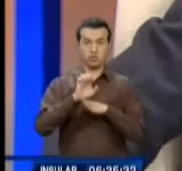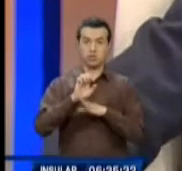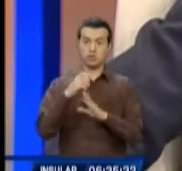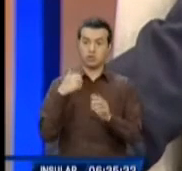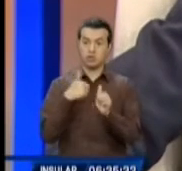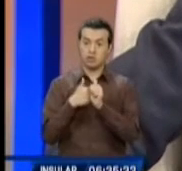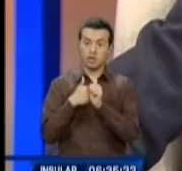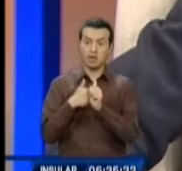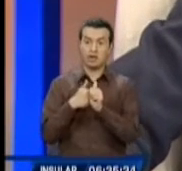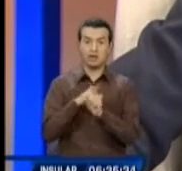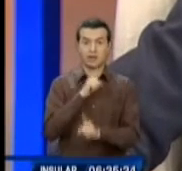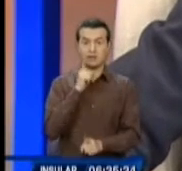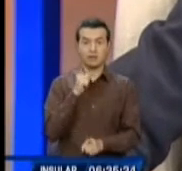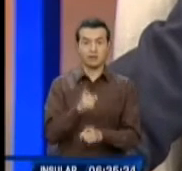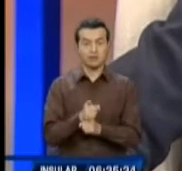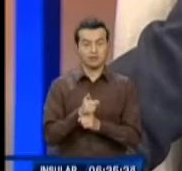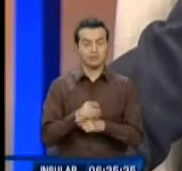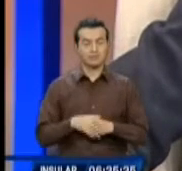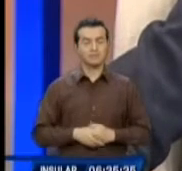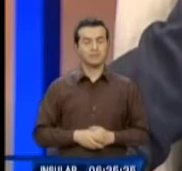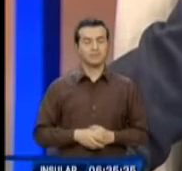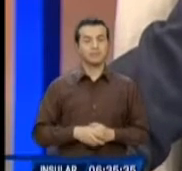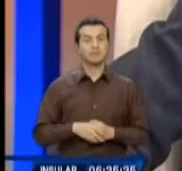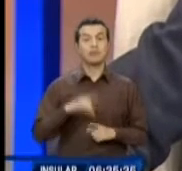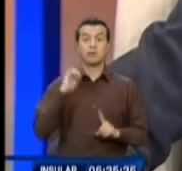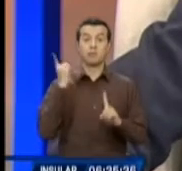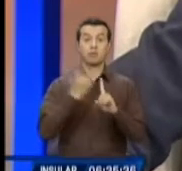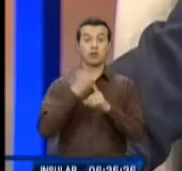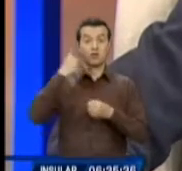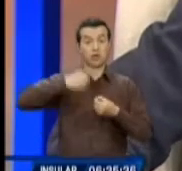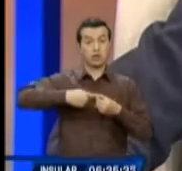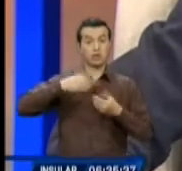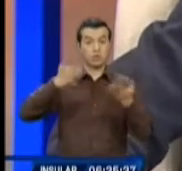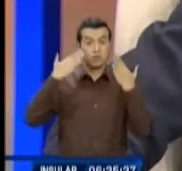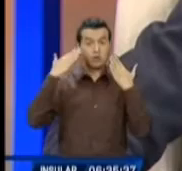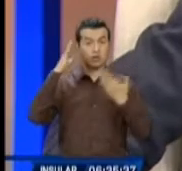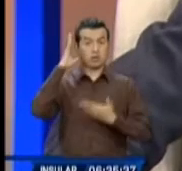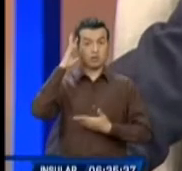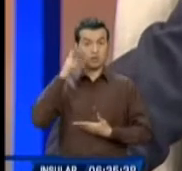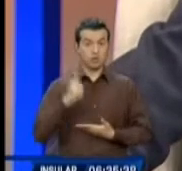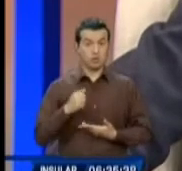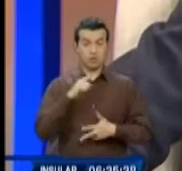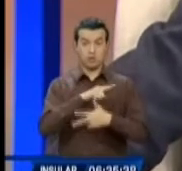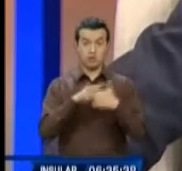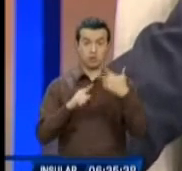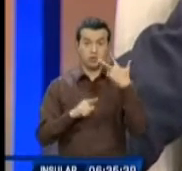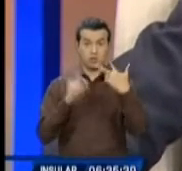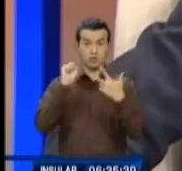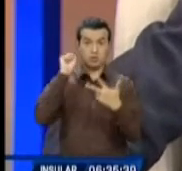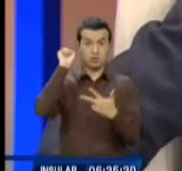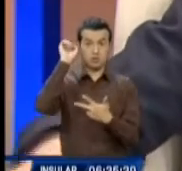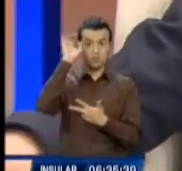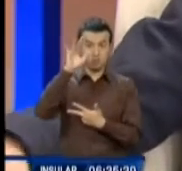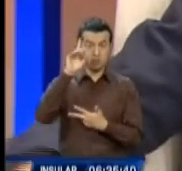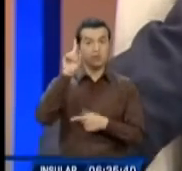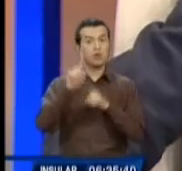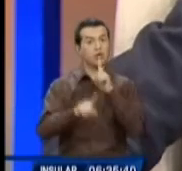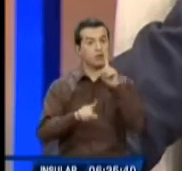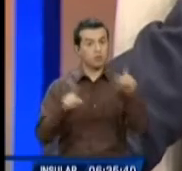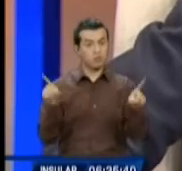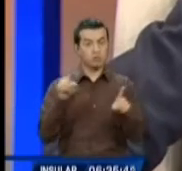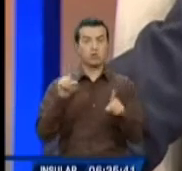ya a la vuelta de la esquina. Vamos a salir primero en Quito, Guayaquil y Cuenca, en las tres cadenas comerciales y en algunas